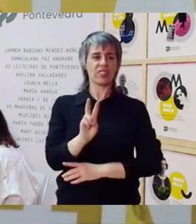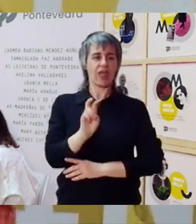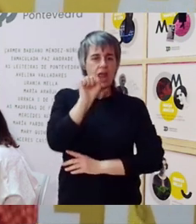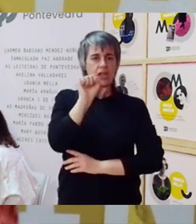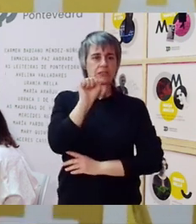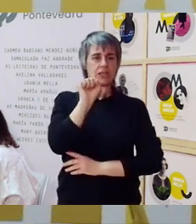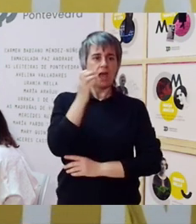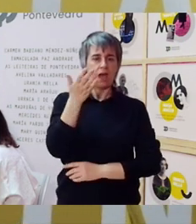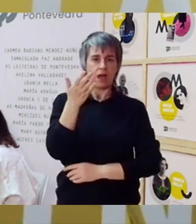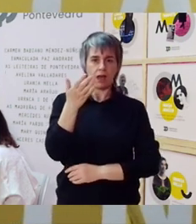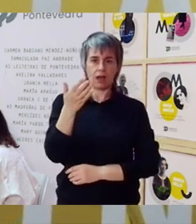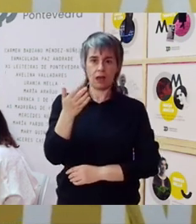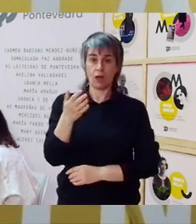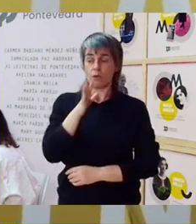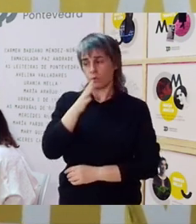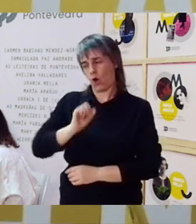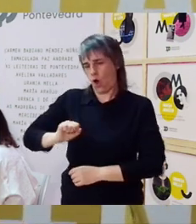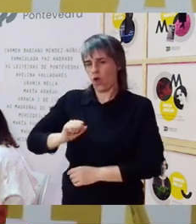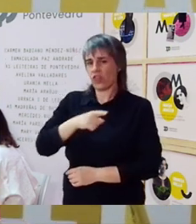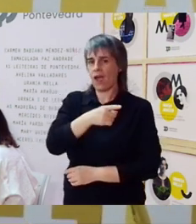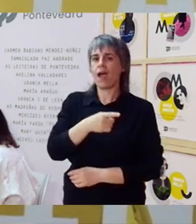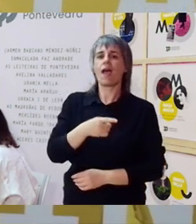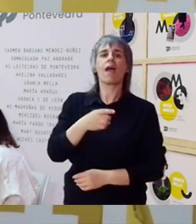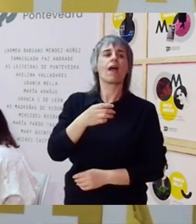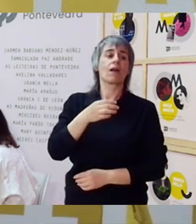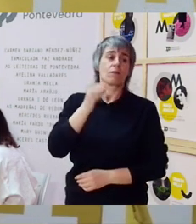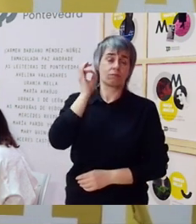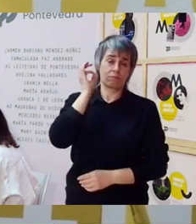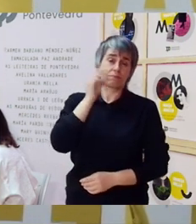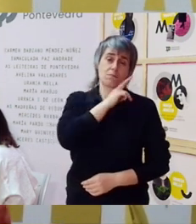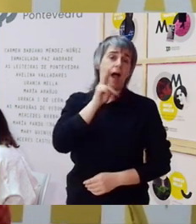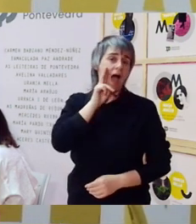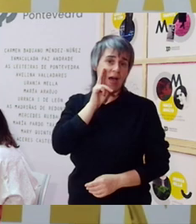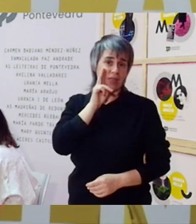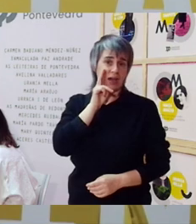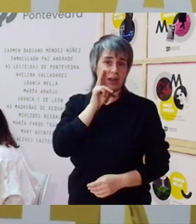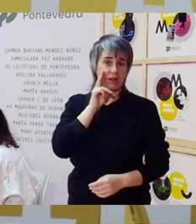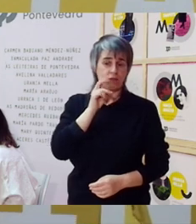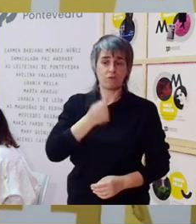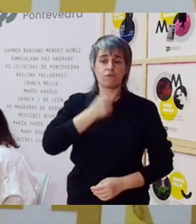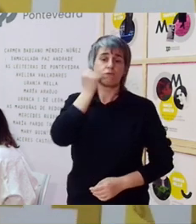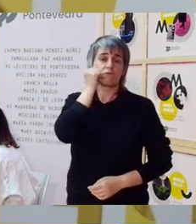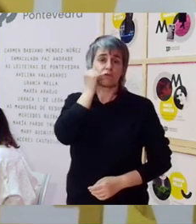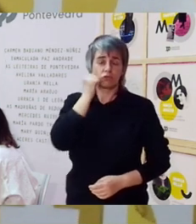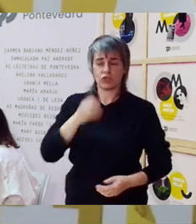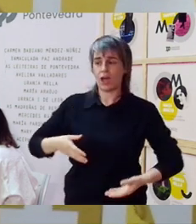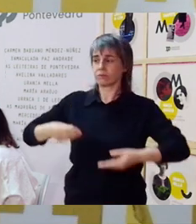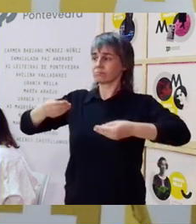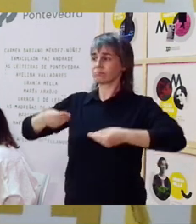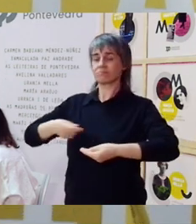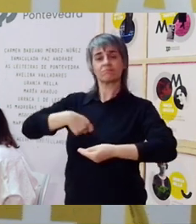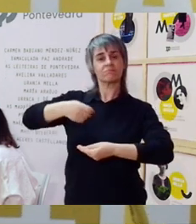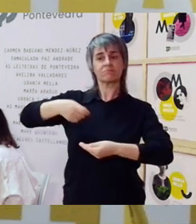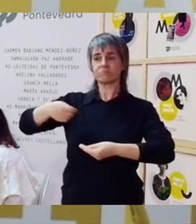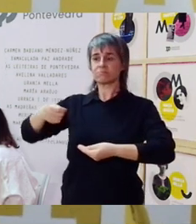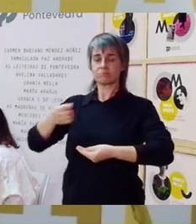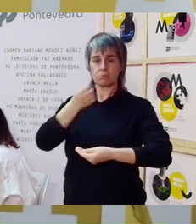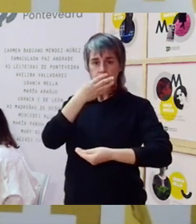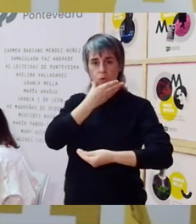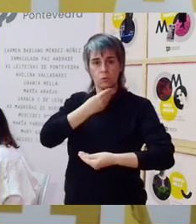ela fora coa fruta como se fora paseando con un sombreiro, sabes? E, bueno,